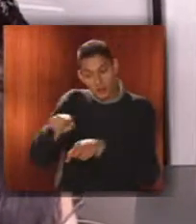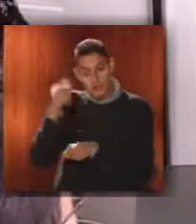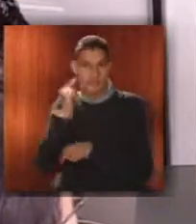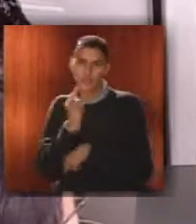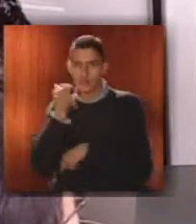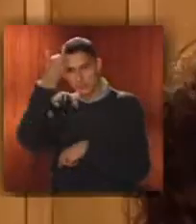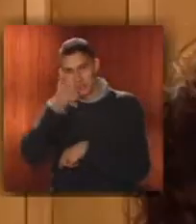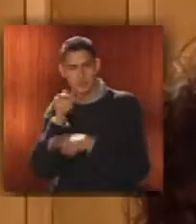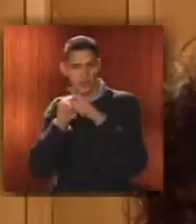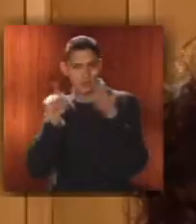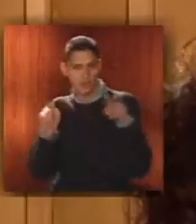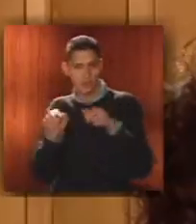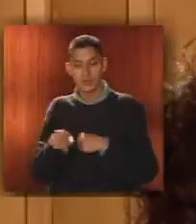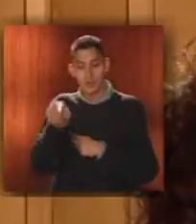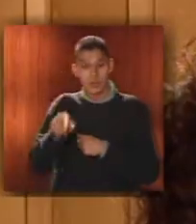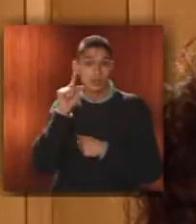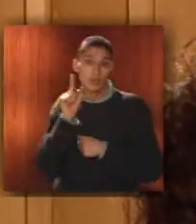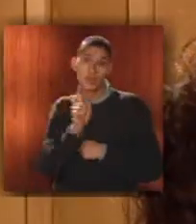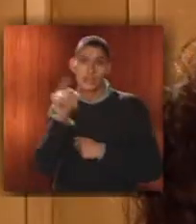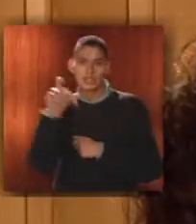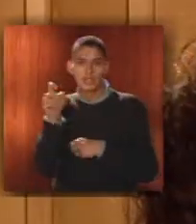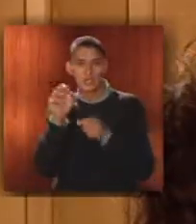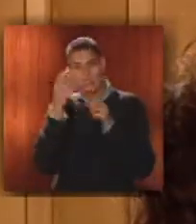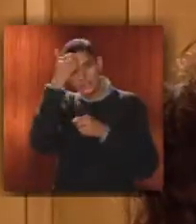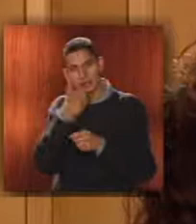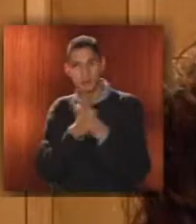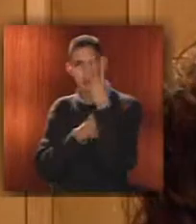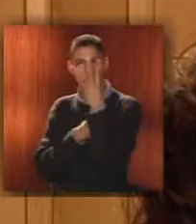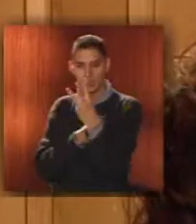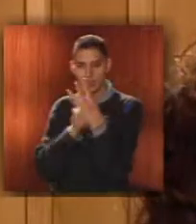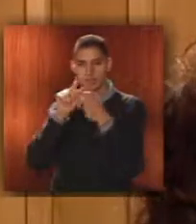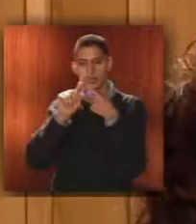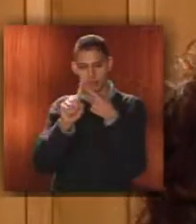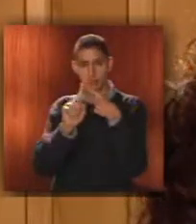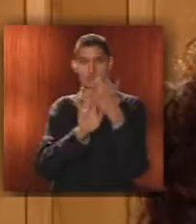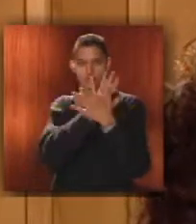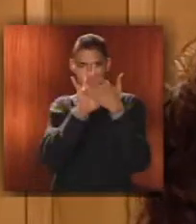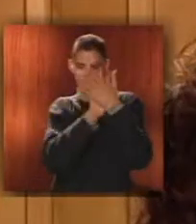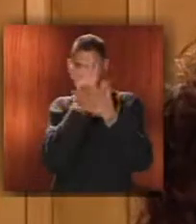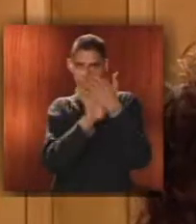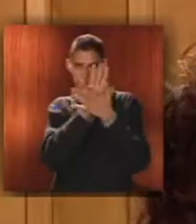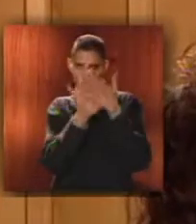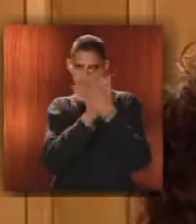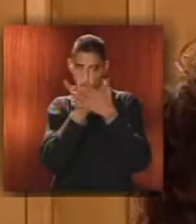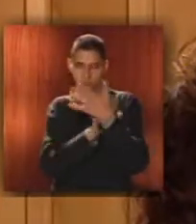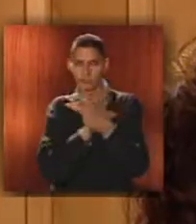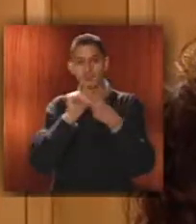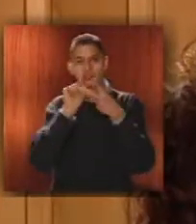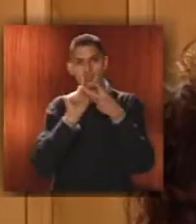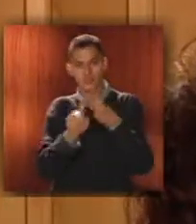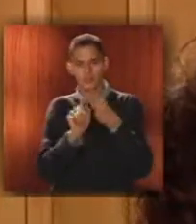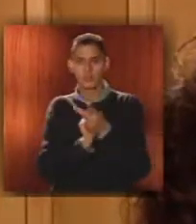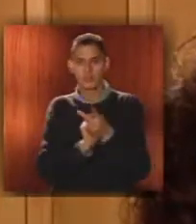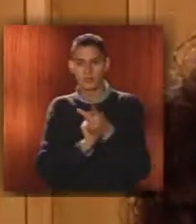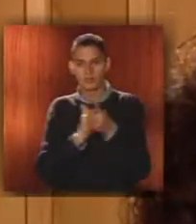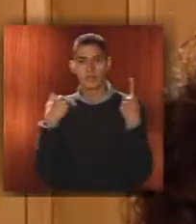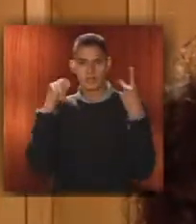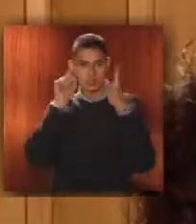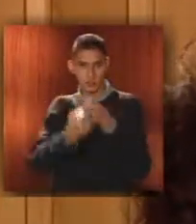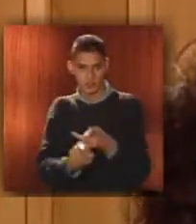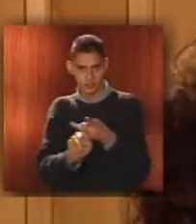personas oyentes. Ellos deben presentar tres pruebas básicas, una sobre lengua de señas colombiana,